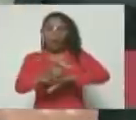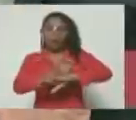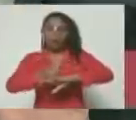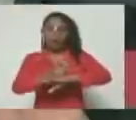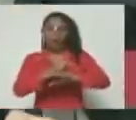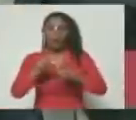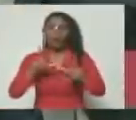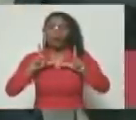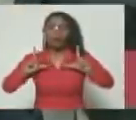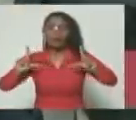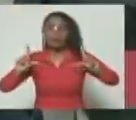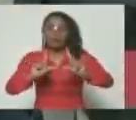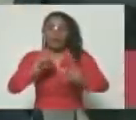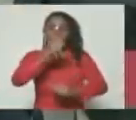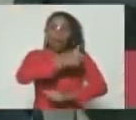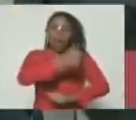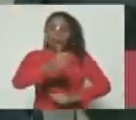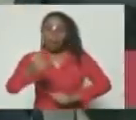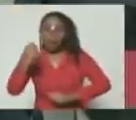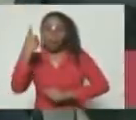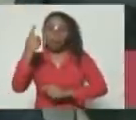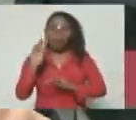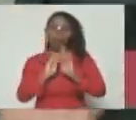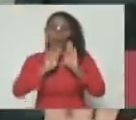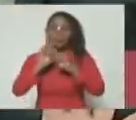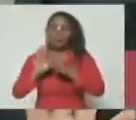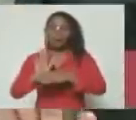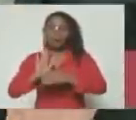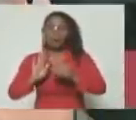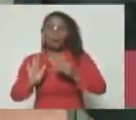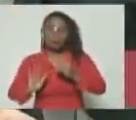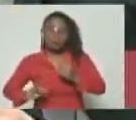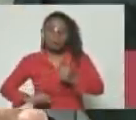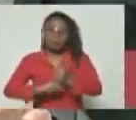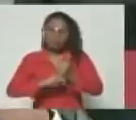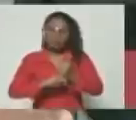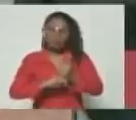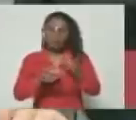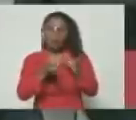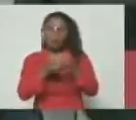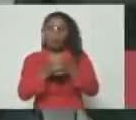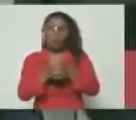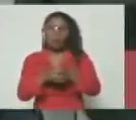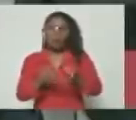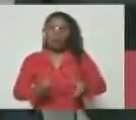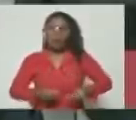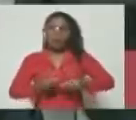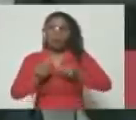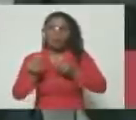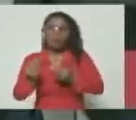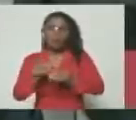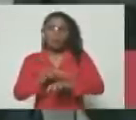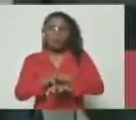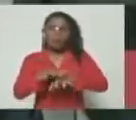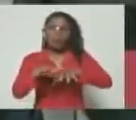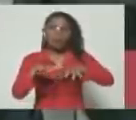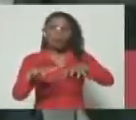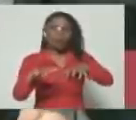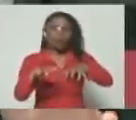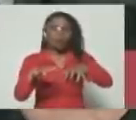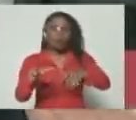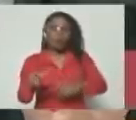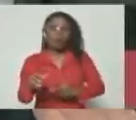locales. Cada una, reitero, es un aporte importante de los sectores y le daremos y le damos la mayor